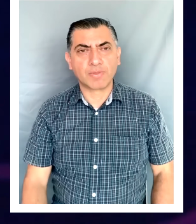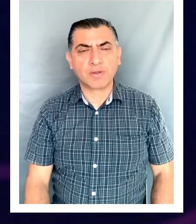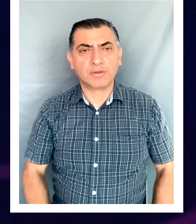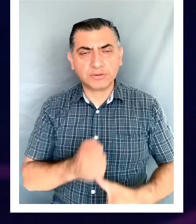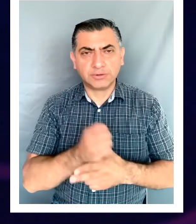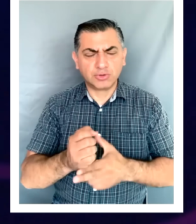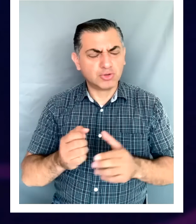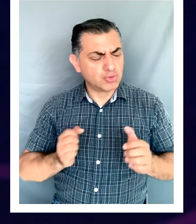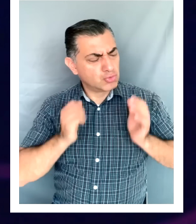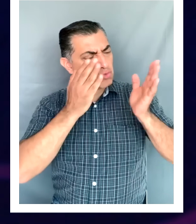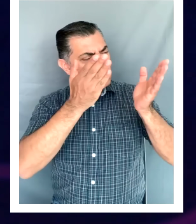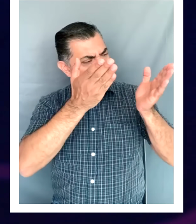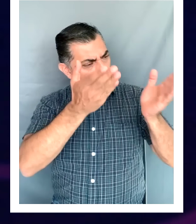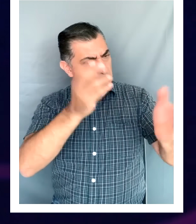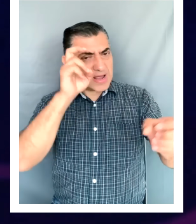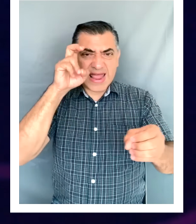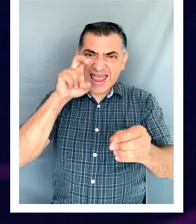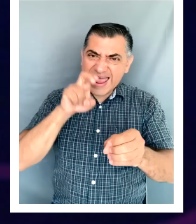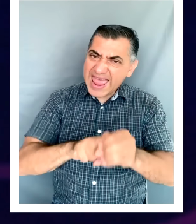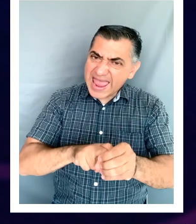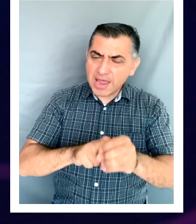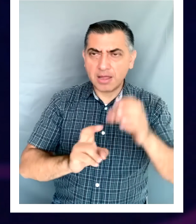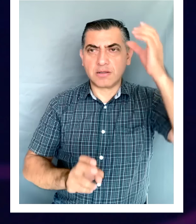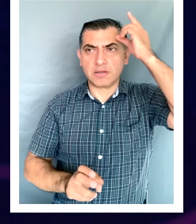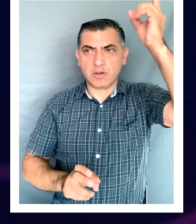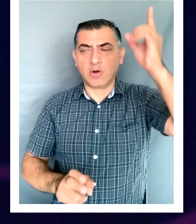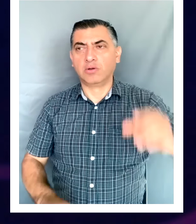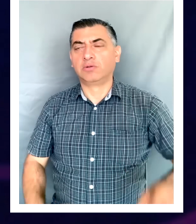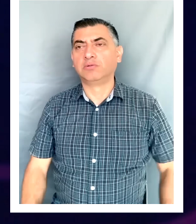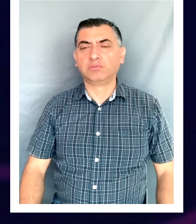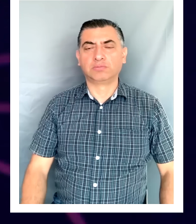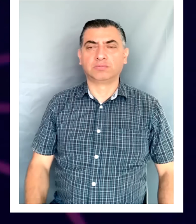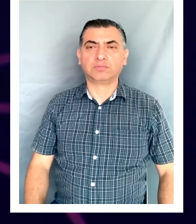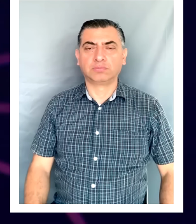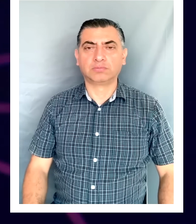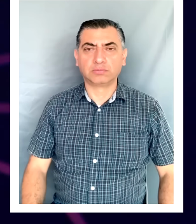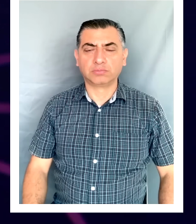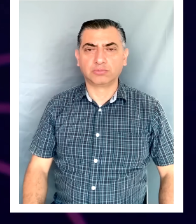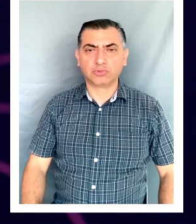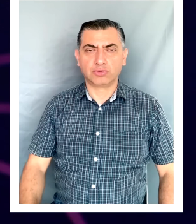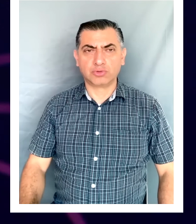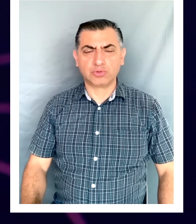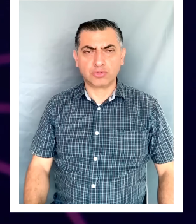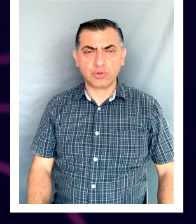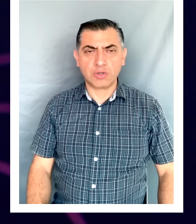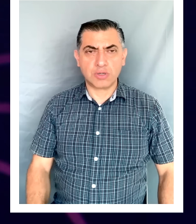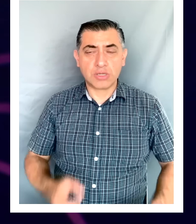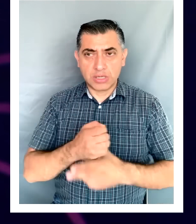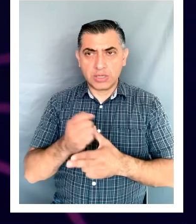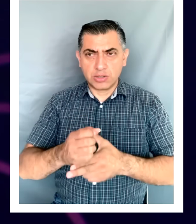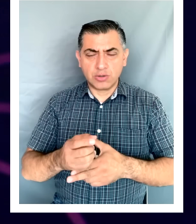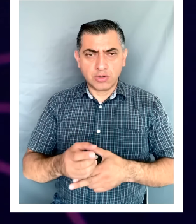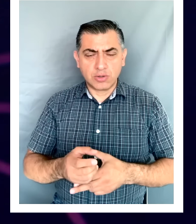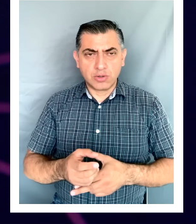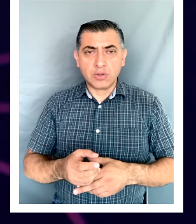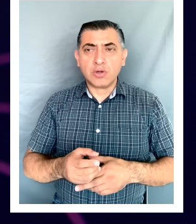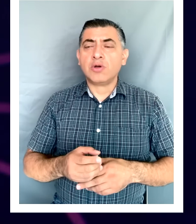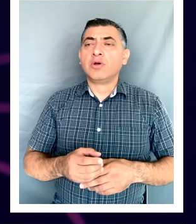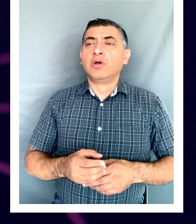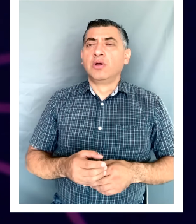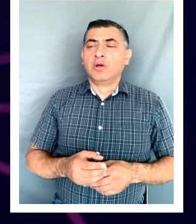confiar y esperar completamente en Dios así que resumiendo para finalizar es sostenido que criar hijos varones que criar hijas